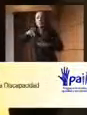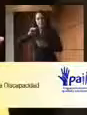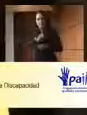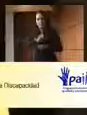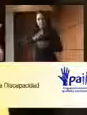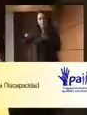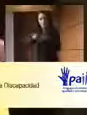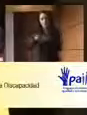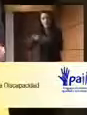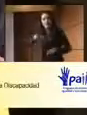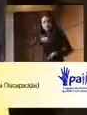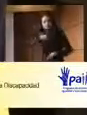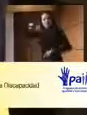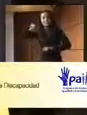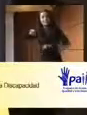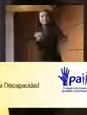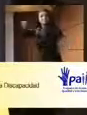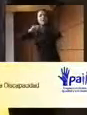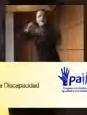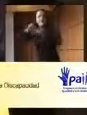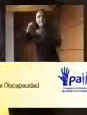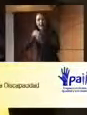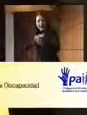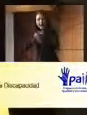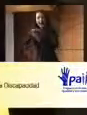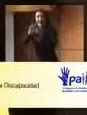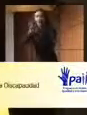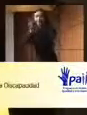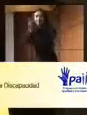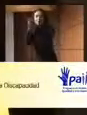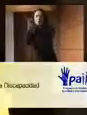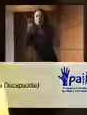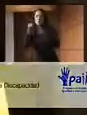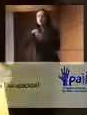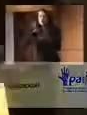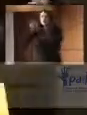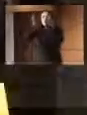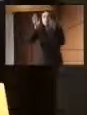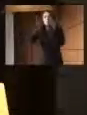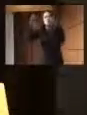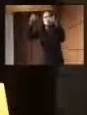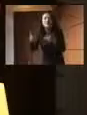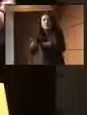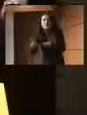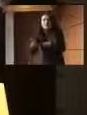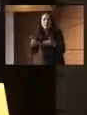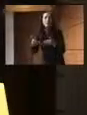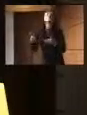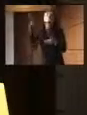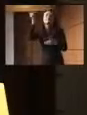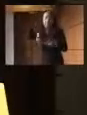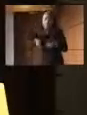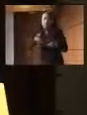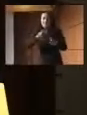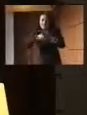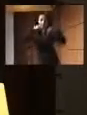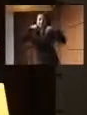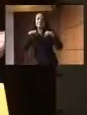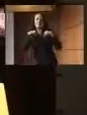abanderados o abanderadas de todo proceso de cambio en materia de personas con discapacidad, tienen que también asumir esos